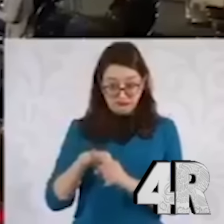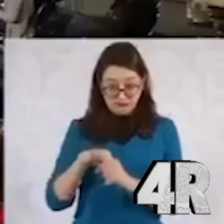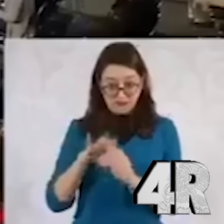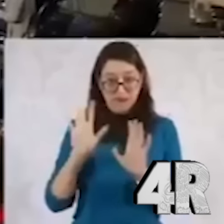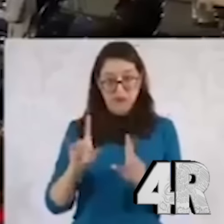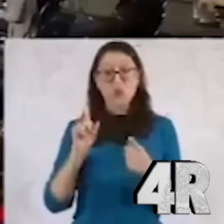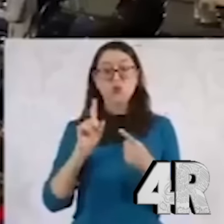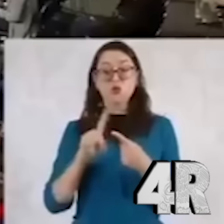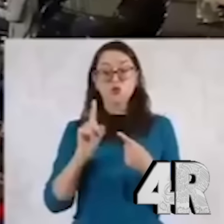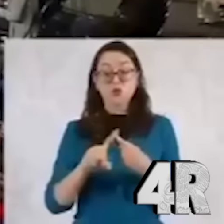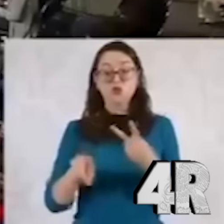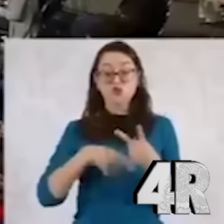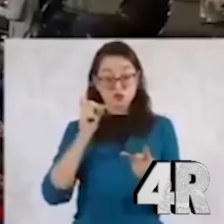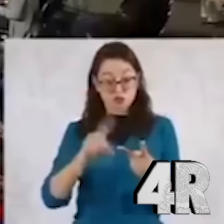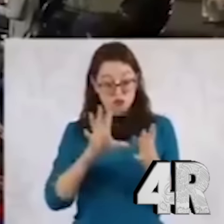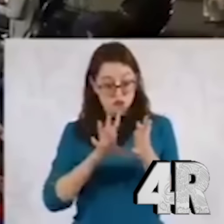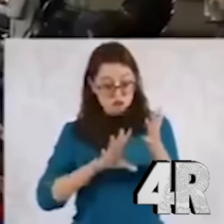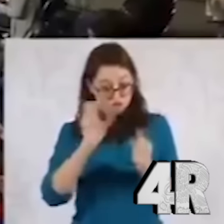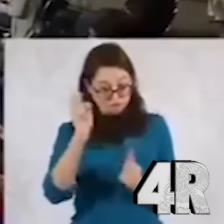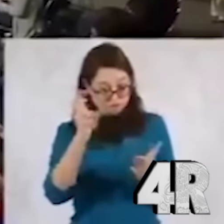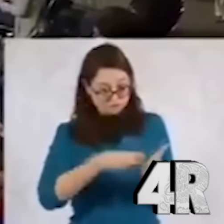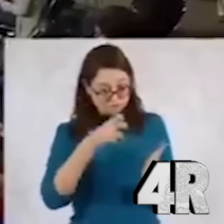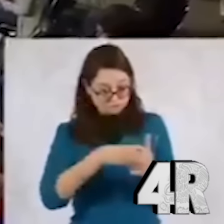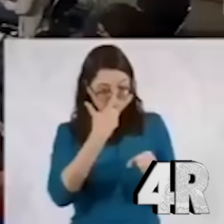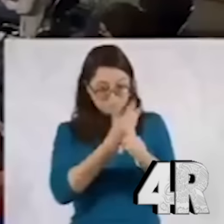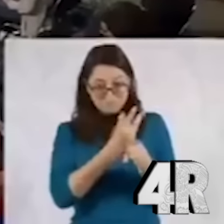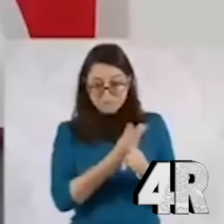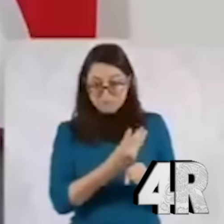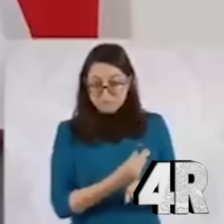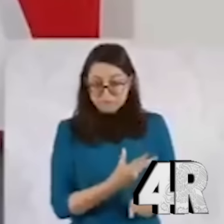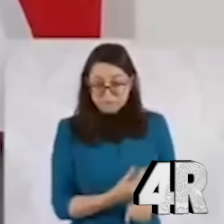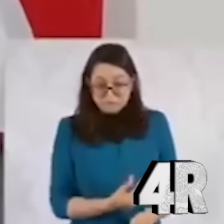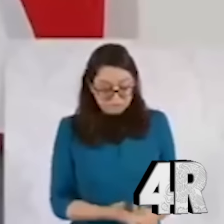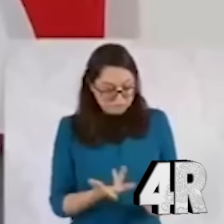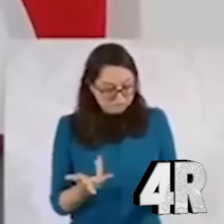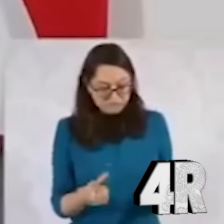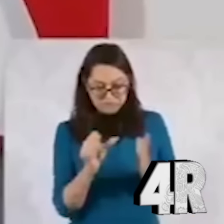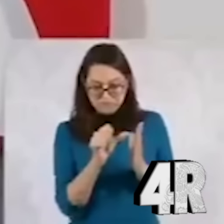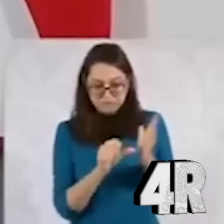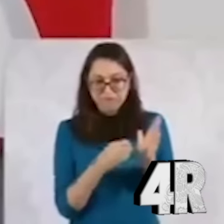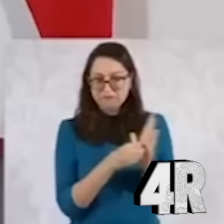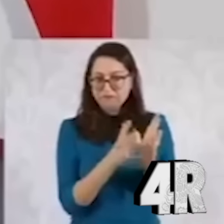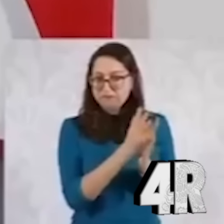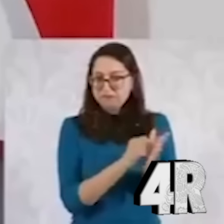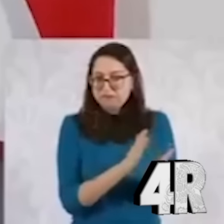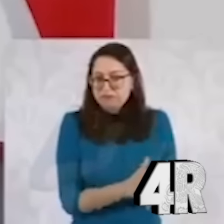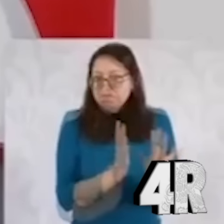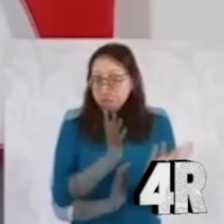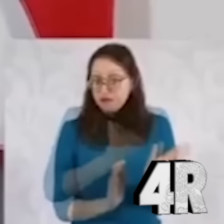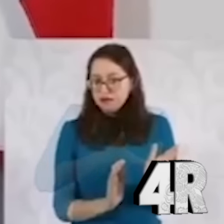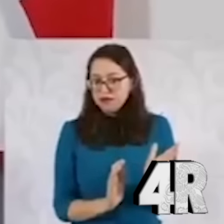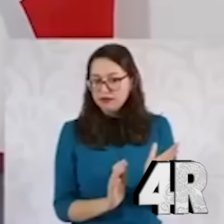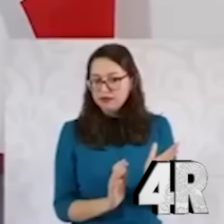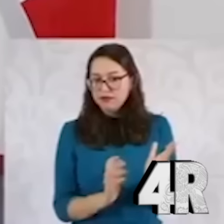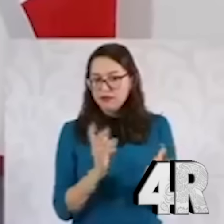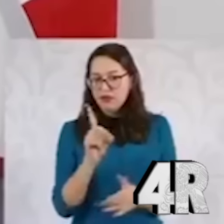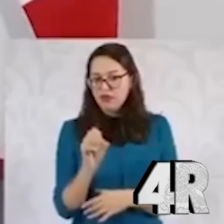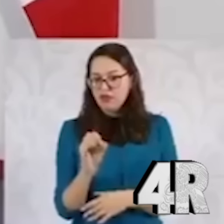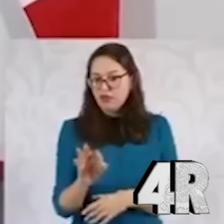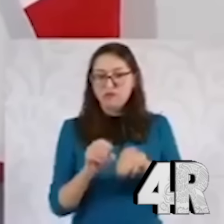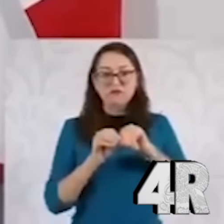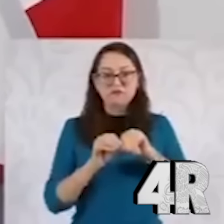vez pues es una reforma constitucional que con los propios artículos de la Constitución está ya publicada en el